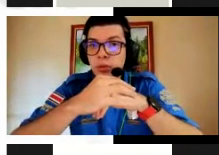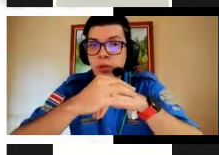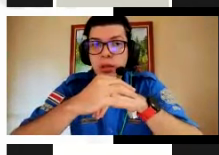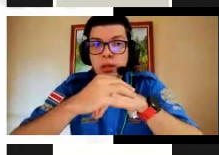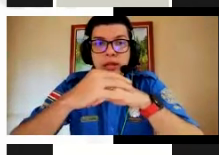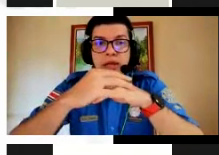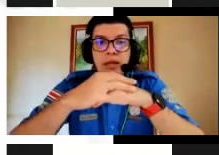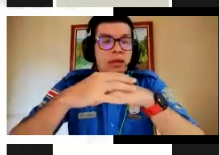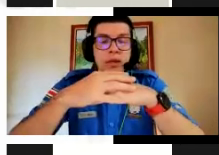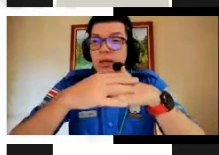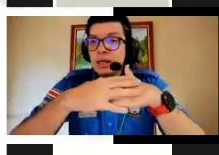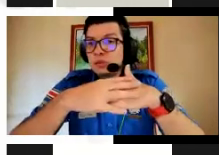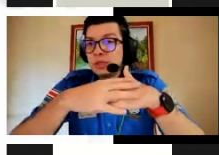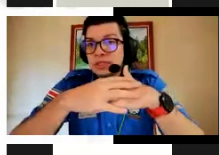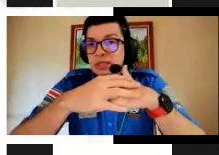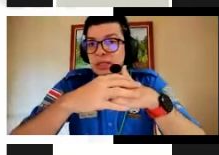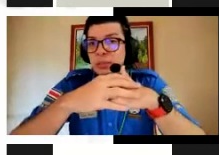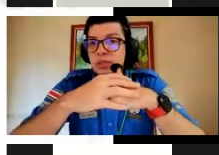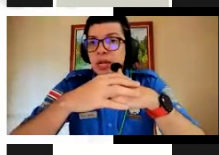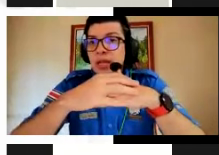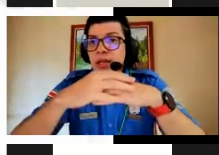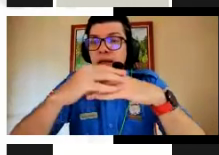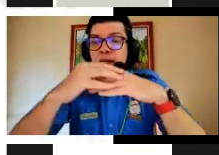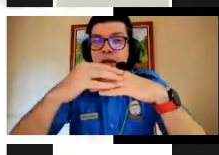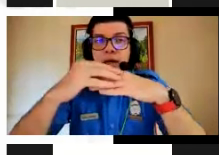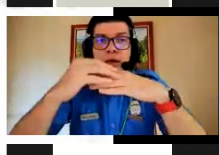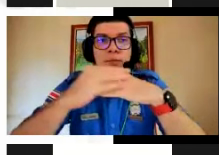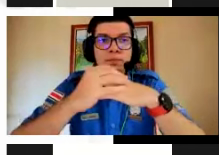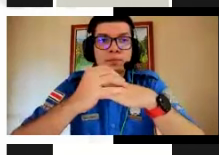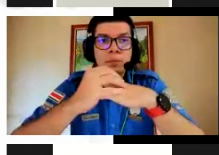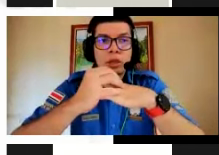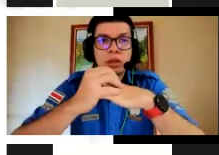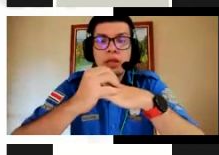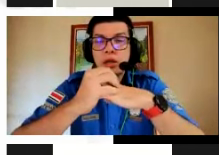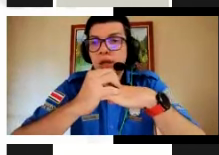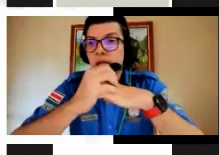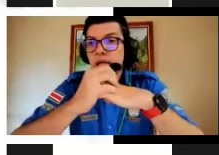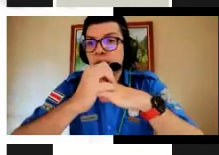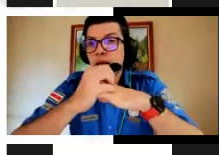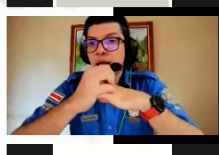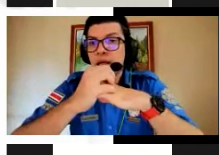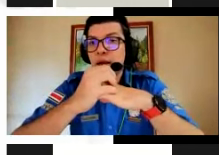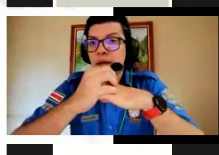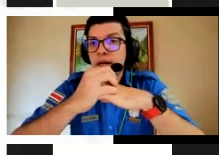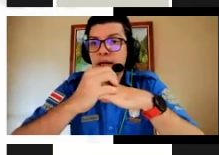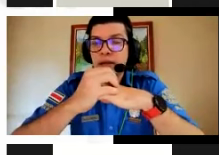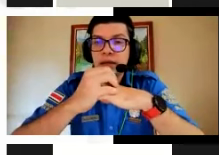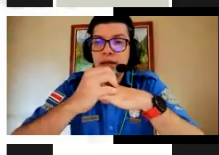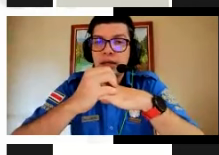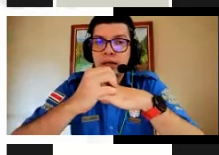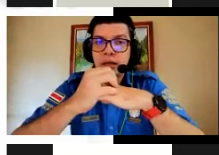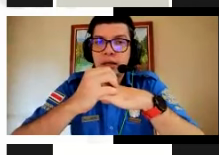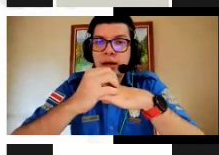cuerpo. Eso es impresionante. Tener